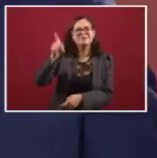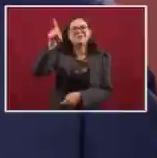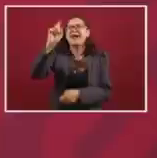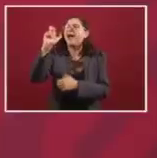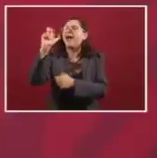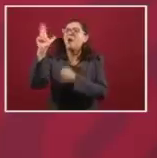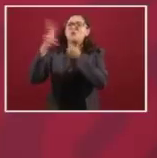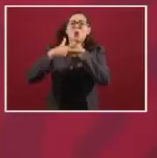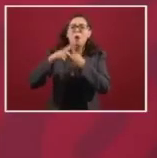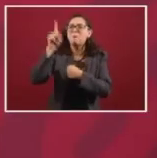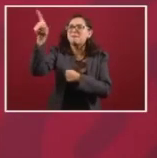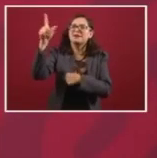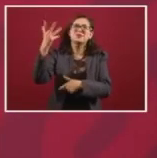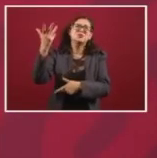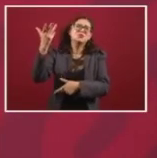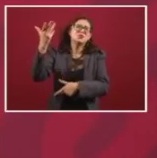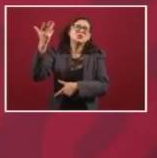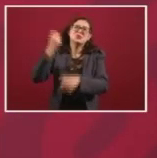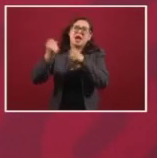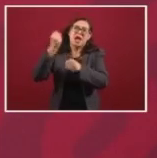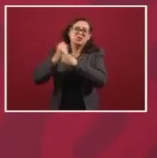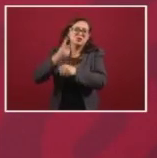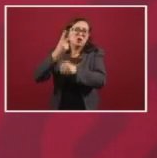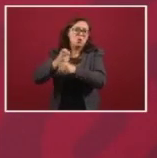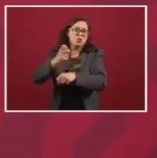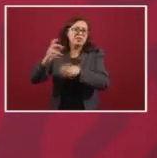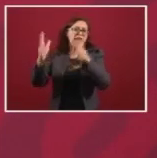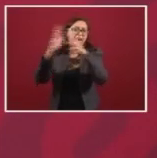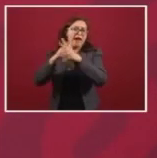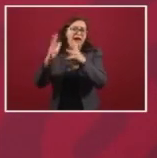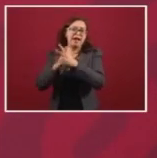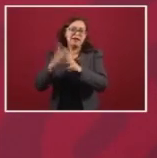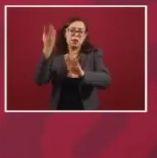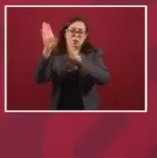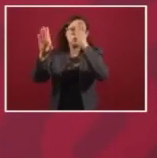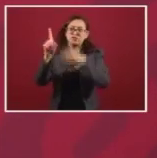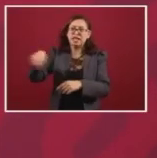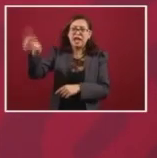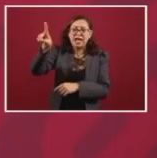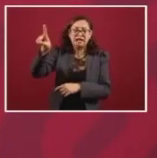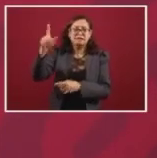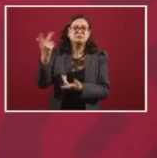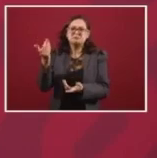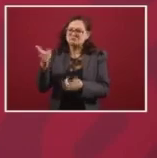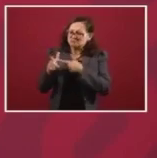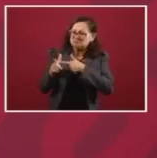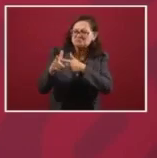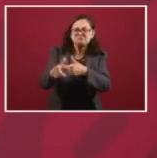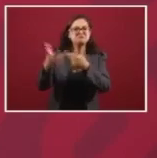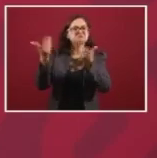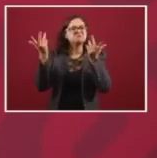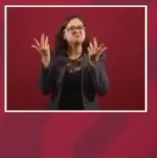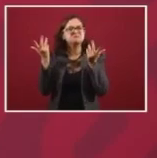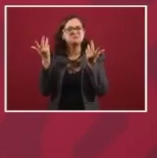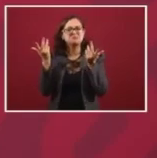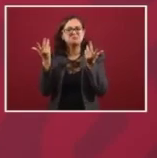desde los años posteriores a la Segunda Guerra Mundial. Es lo que se llama estado de bienestar. Y no así.